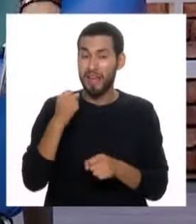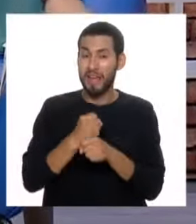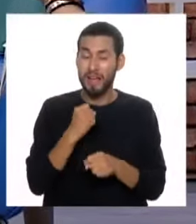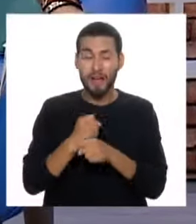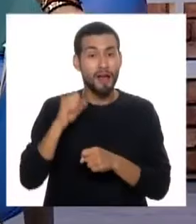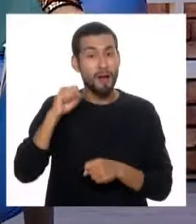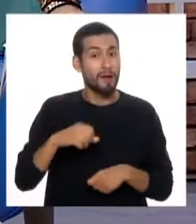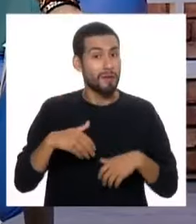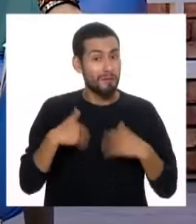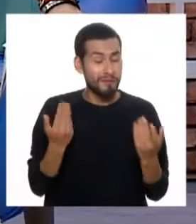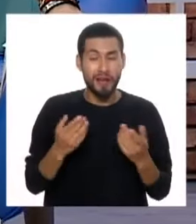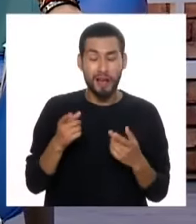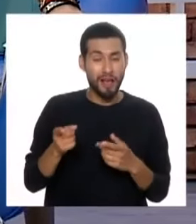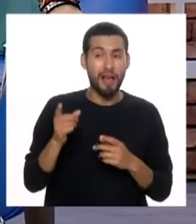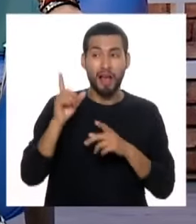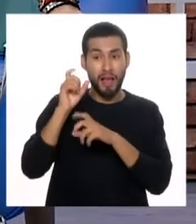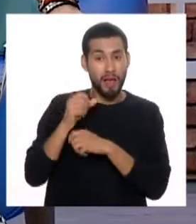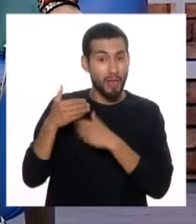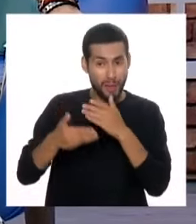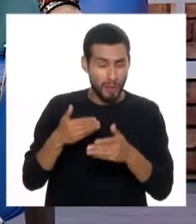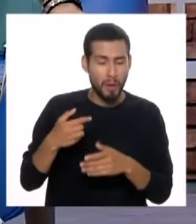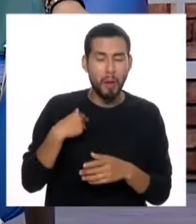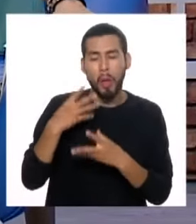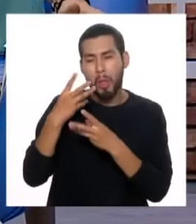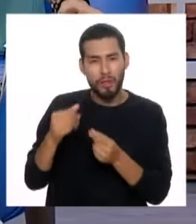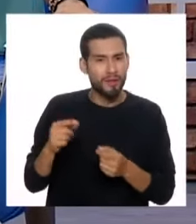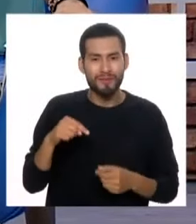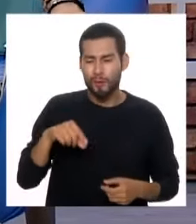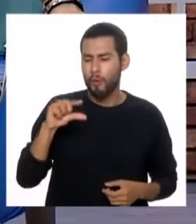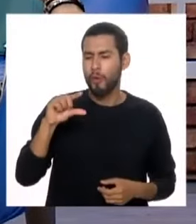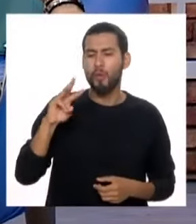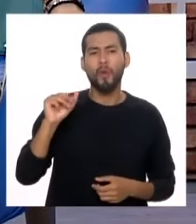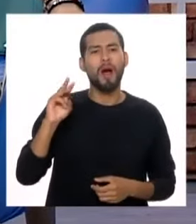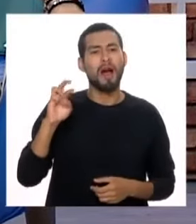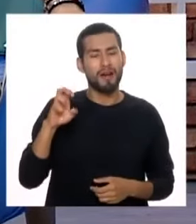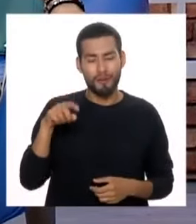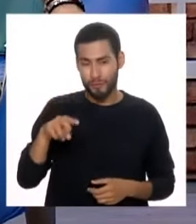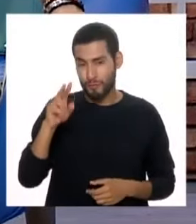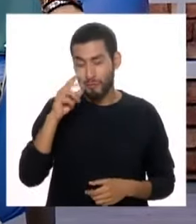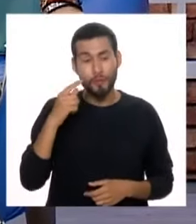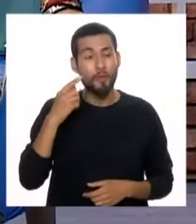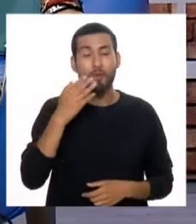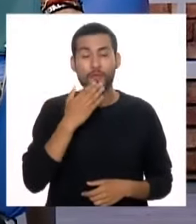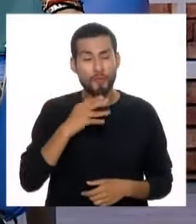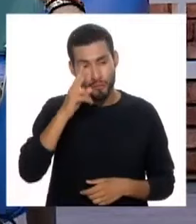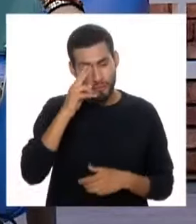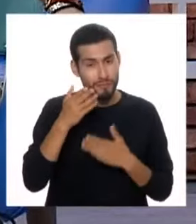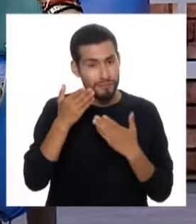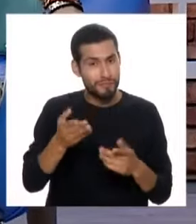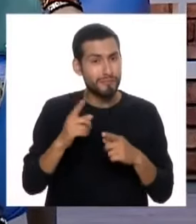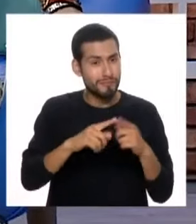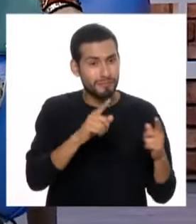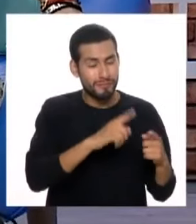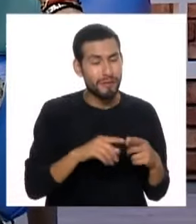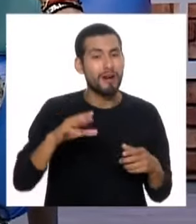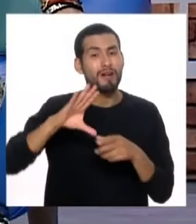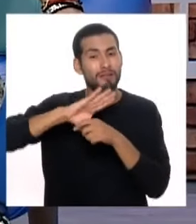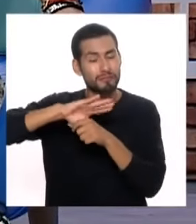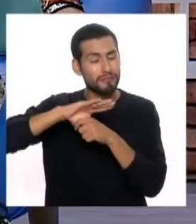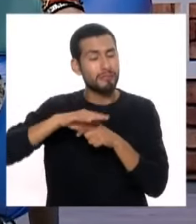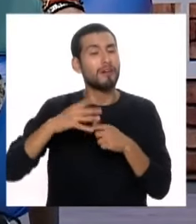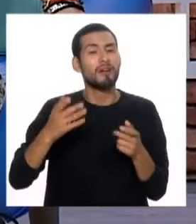que no se pierda la tradición. Cris nos decía, yo desde niño no como guargüero. Pues Dulce Perú se encarga a través de diversas ferias